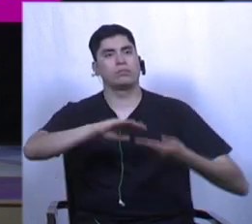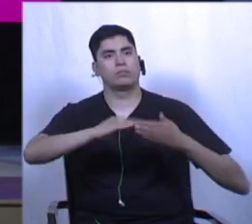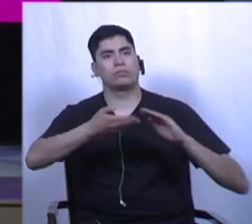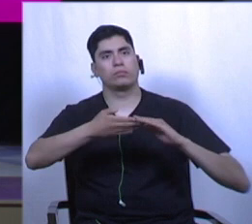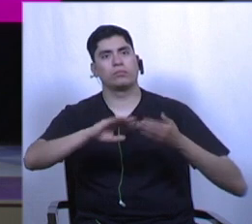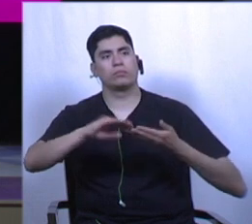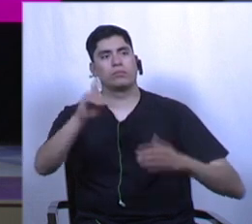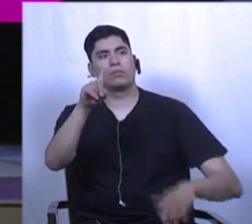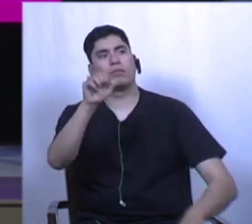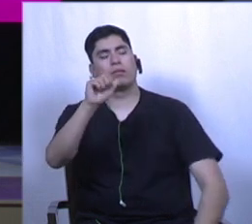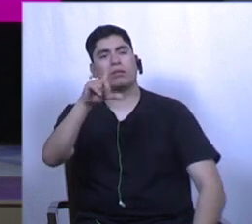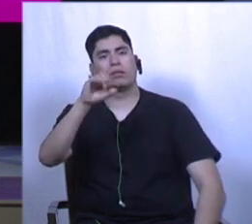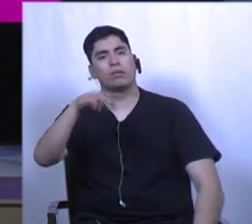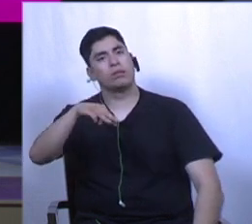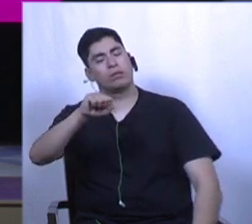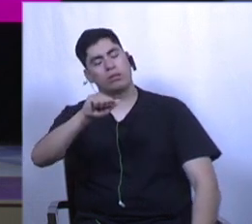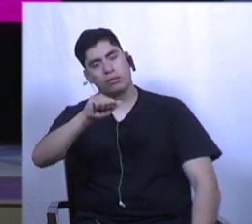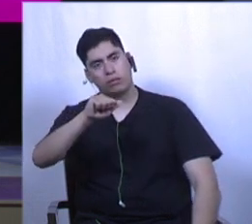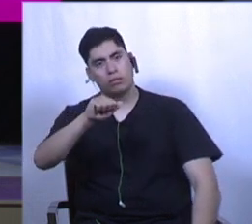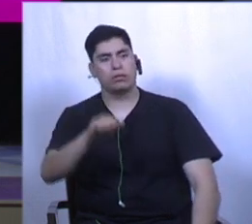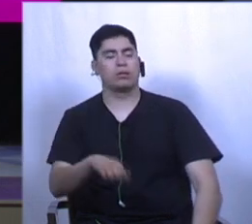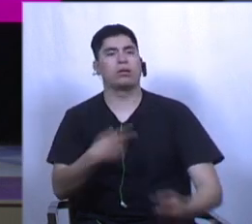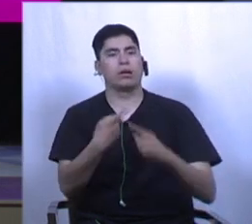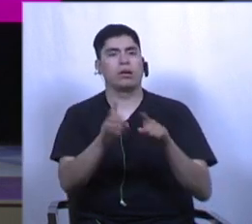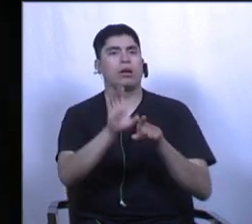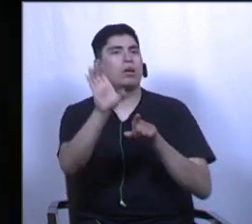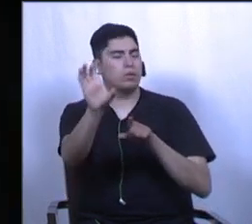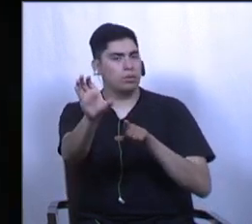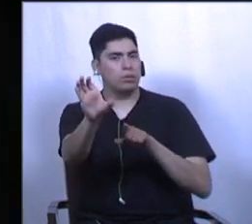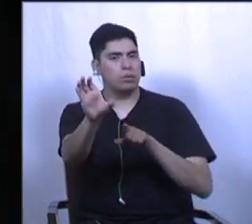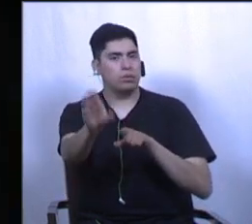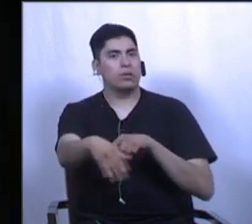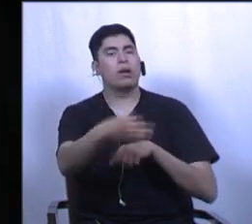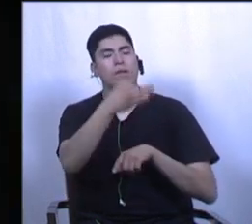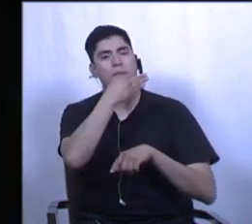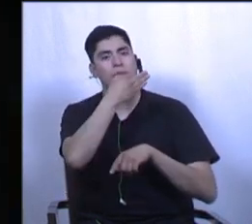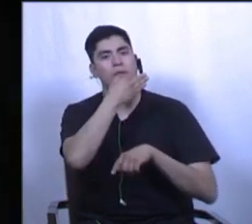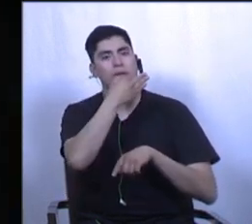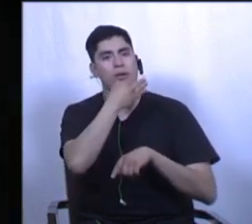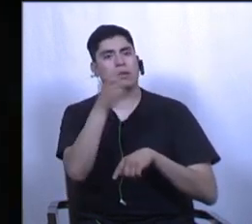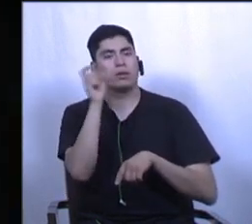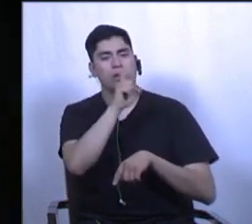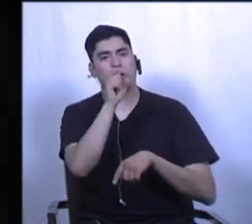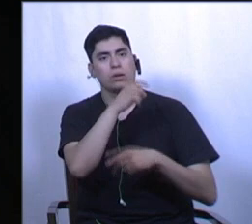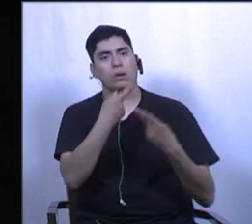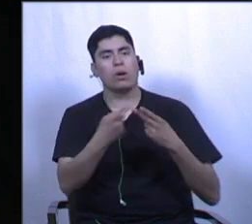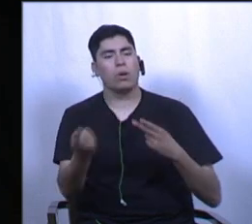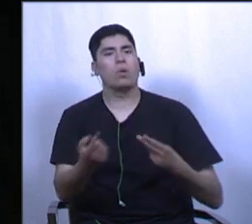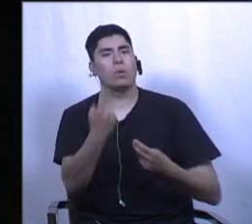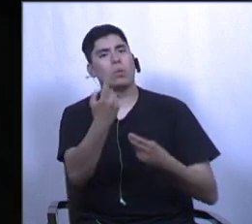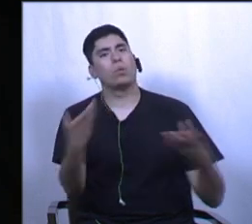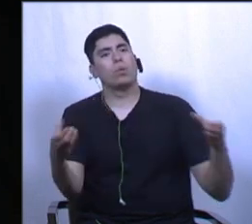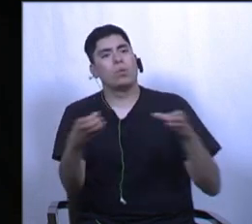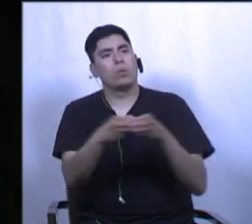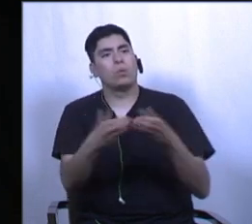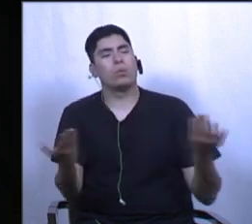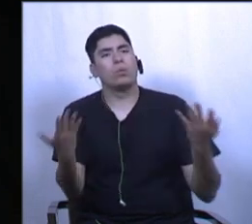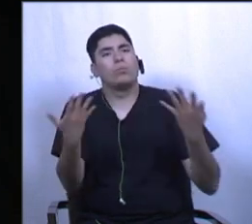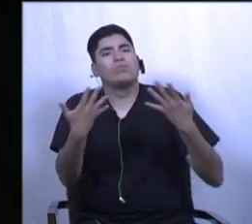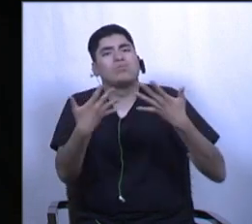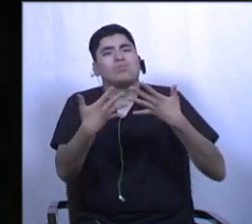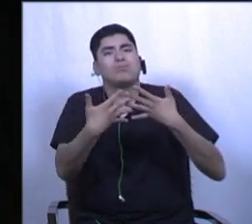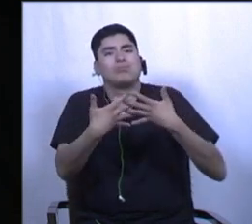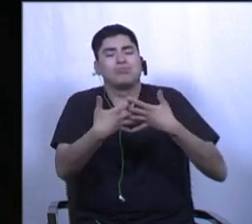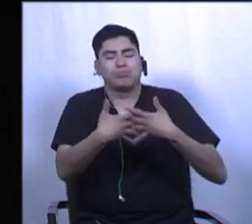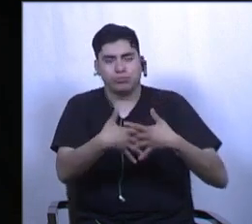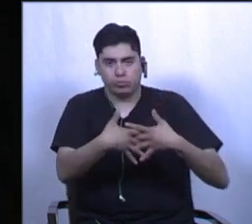salina, verde y en rojo. Podrá darse cuenta que hay una comunidad mezclada en donde está en estuarios,